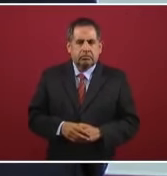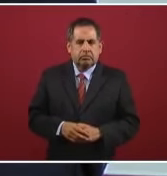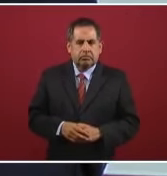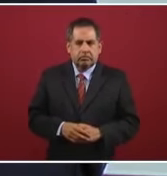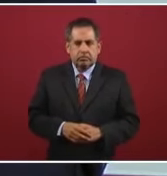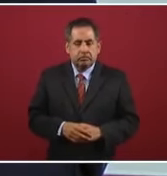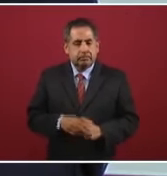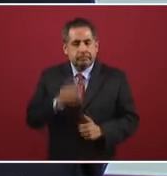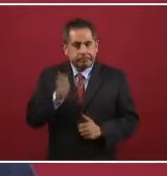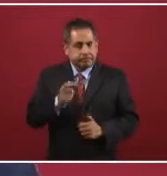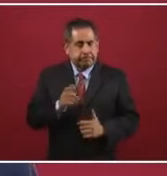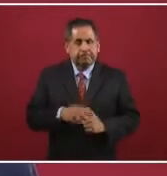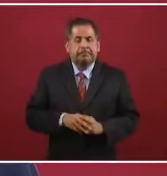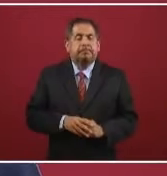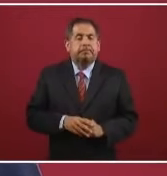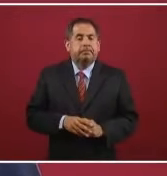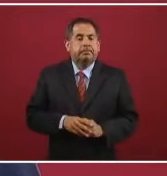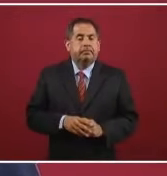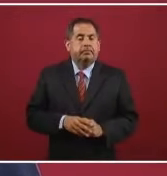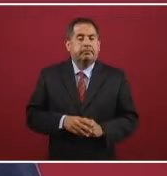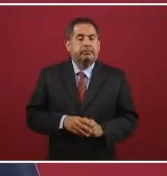el sistema